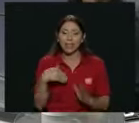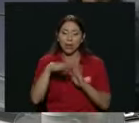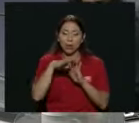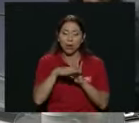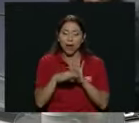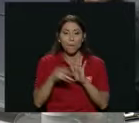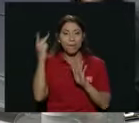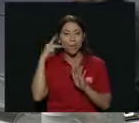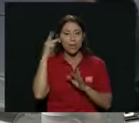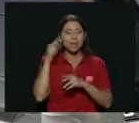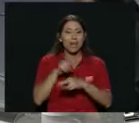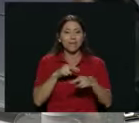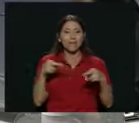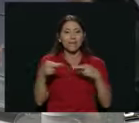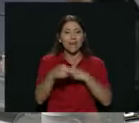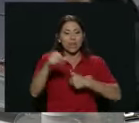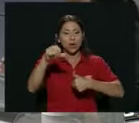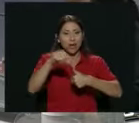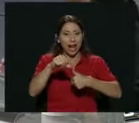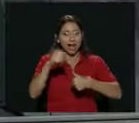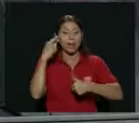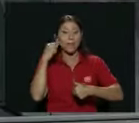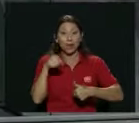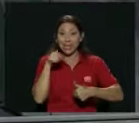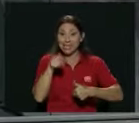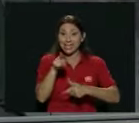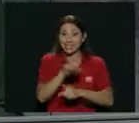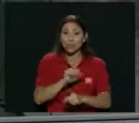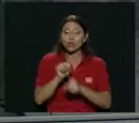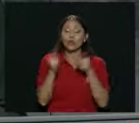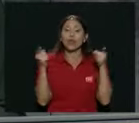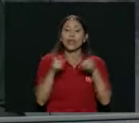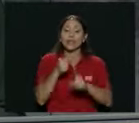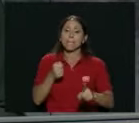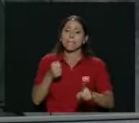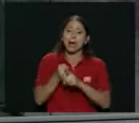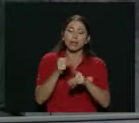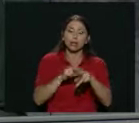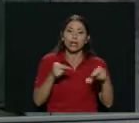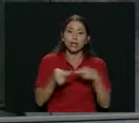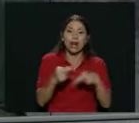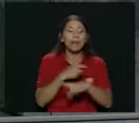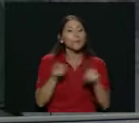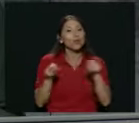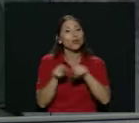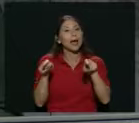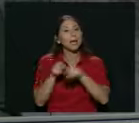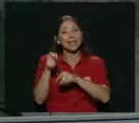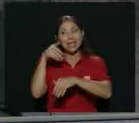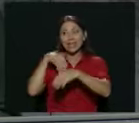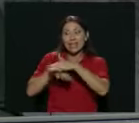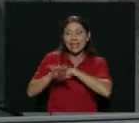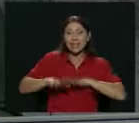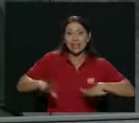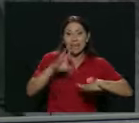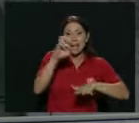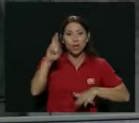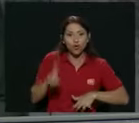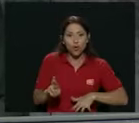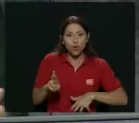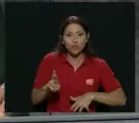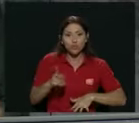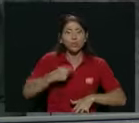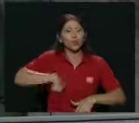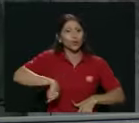política regional, ¿verdad? Porque es un impacto regional lo que tiene esta situación, pero también a nivel interno, ¿verdad?